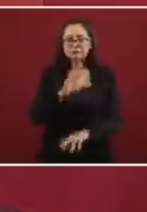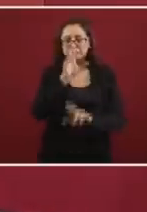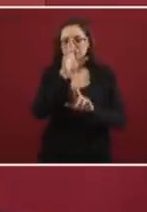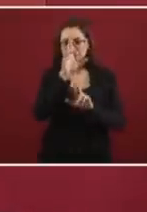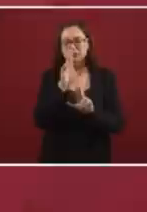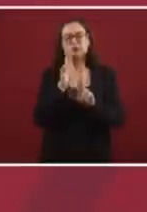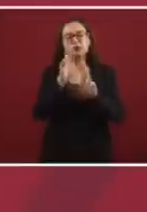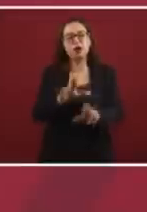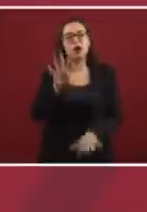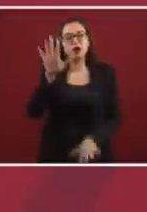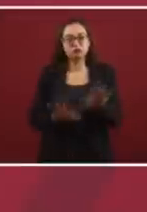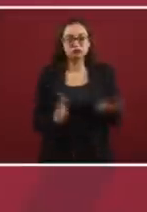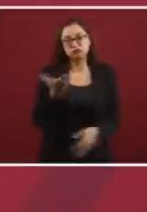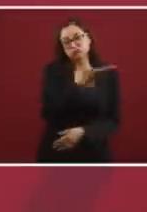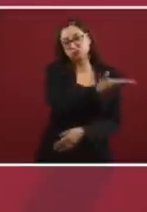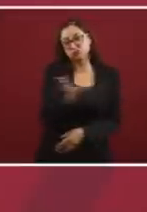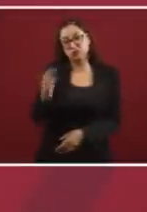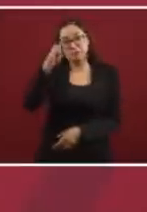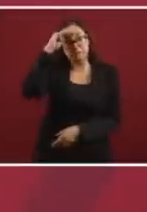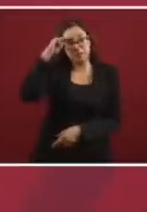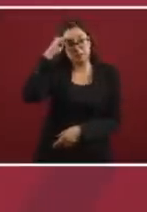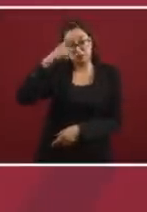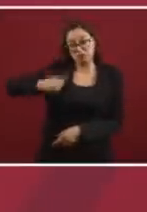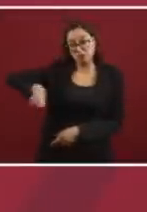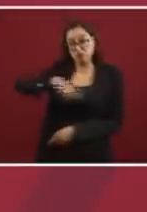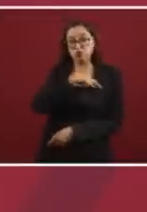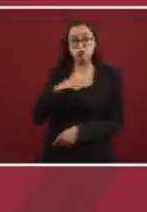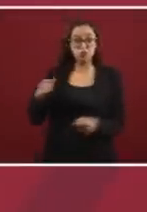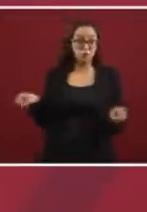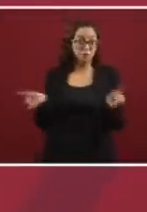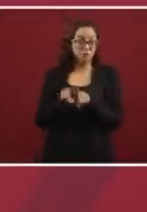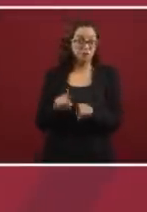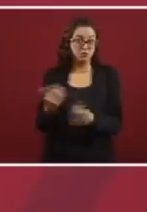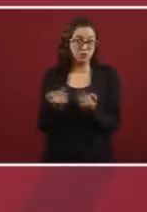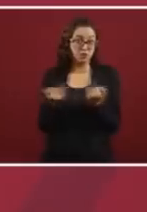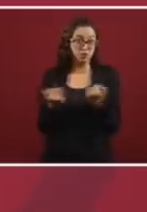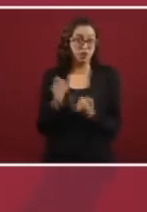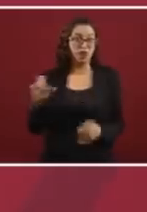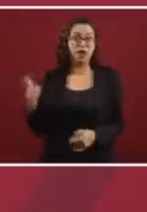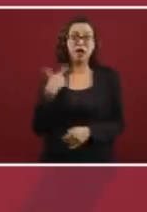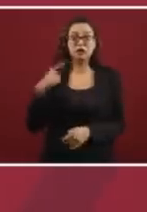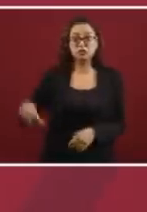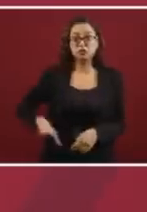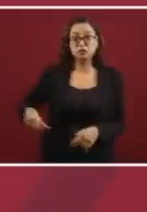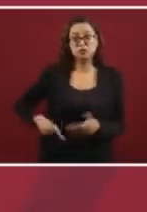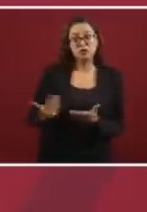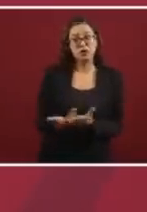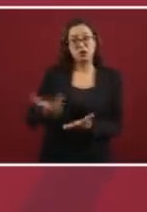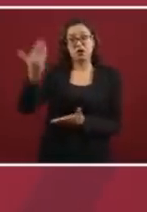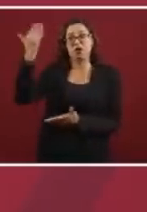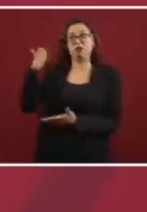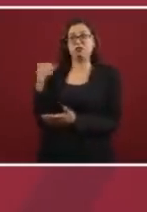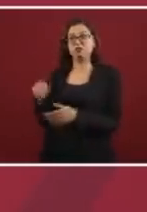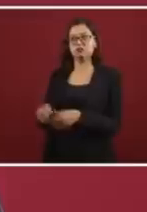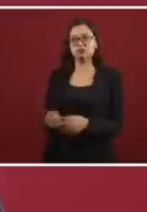piensan que es lo mismo de antes se quedaron en el almanaque